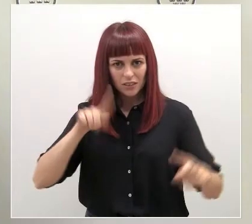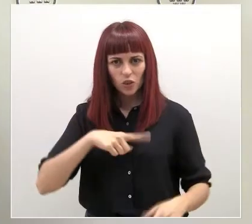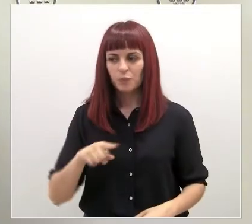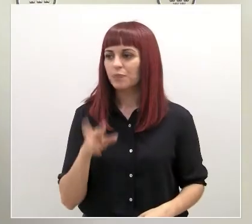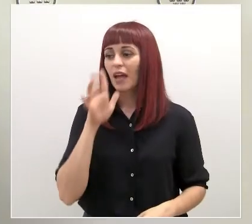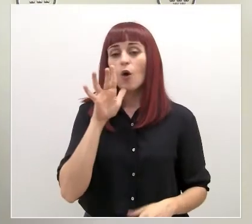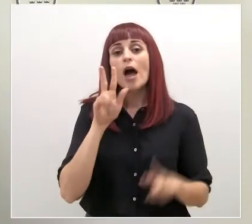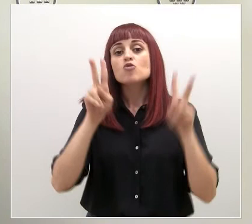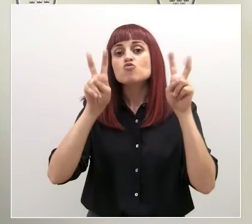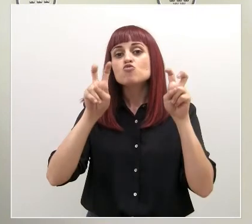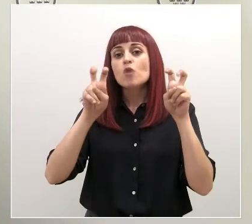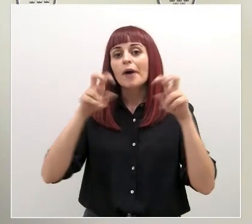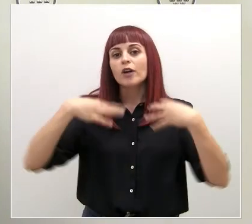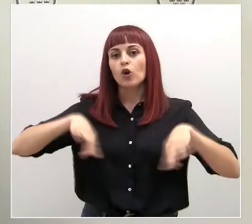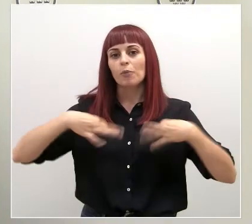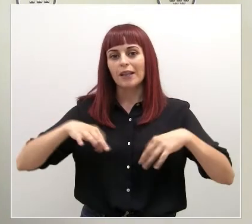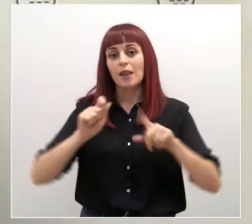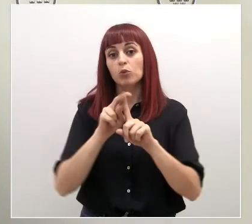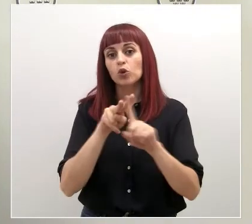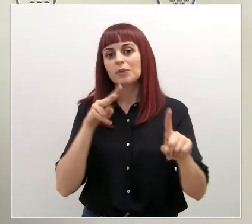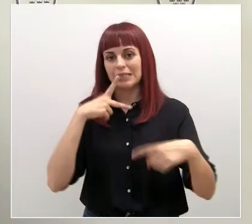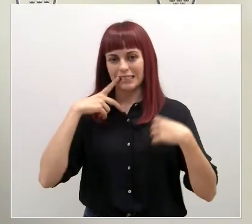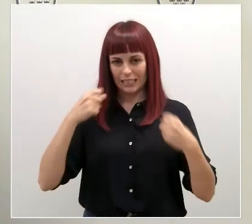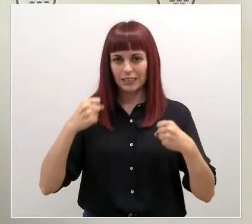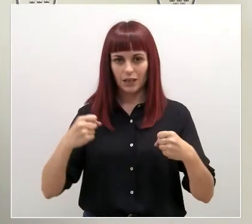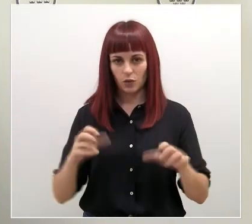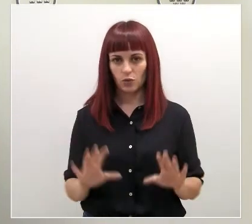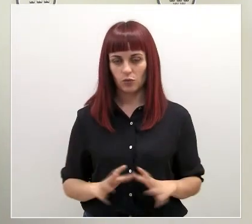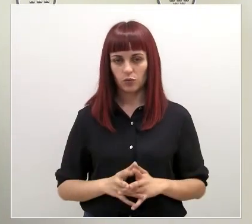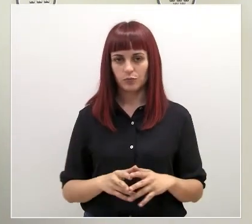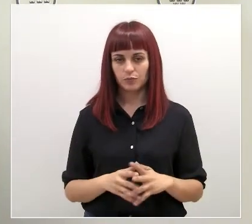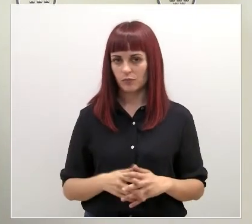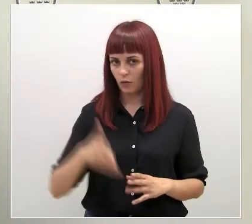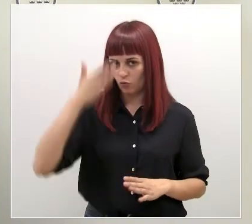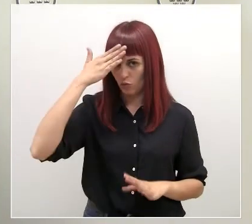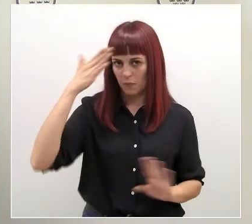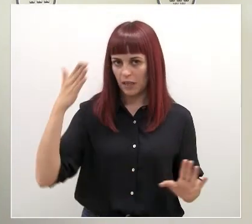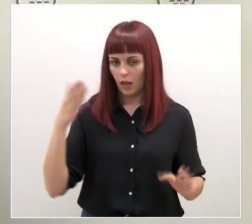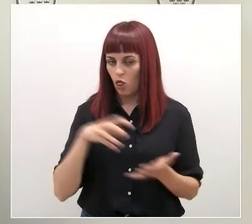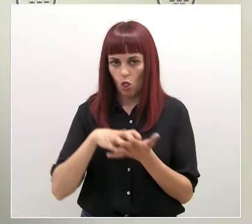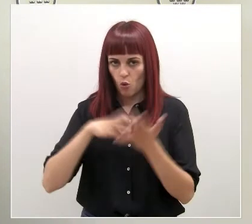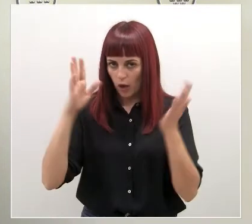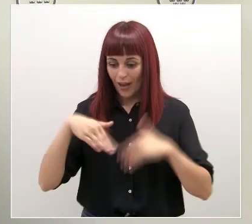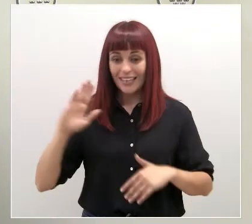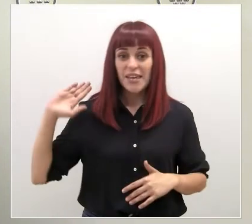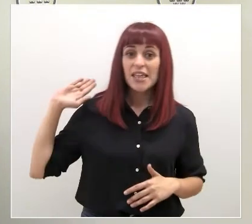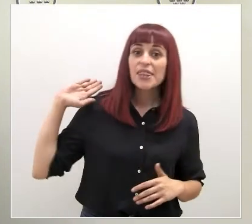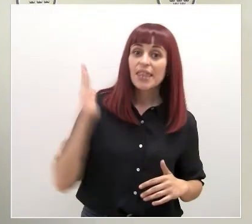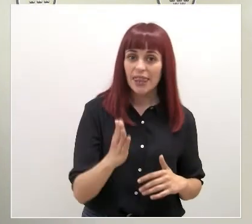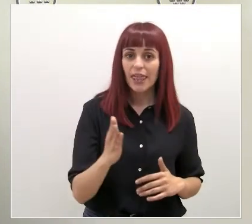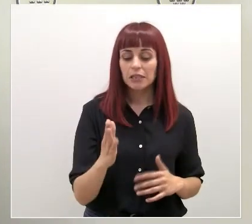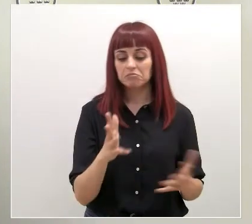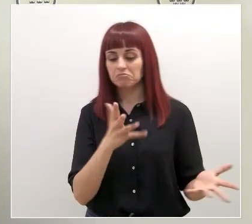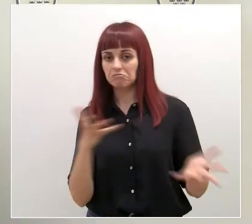estamos en una nueva normalidad, sobre todo desde el punto de vista sanitario, es fundamental, y no cabe duda que las incidencias pues están